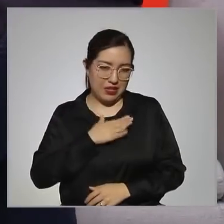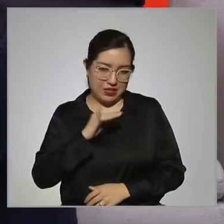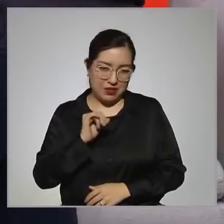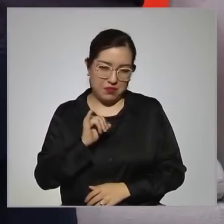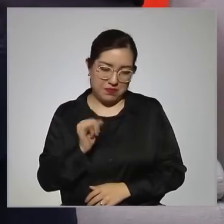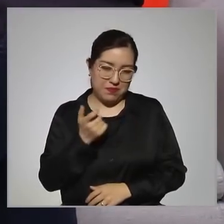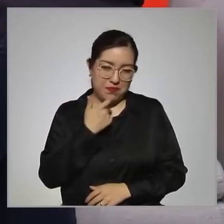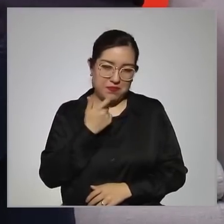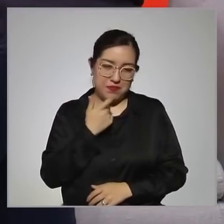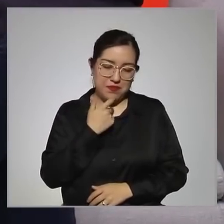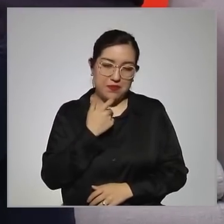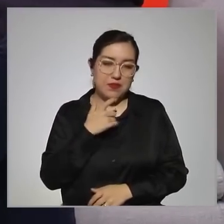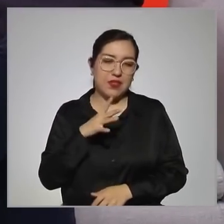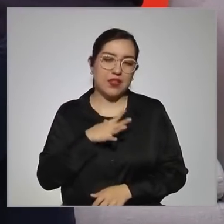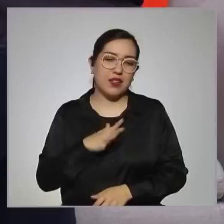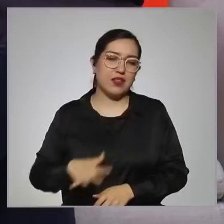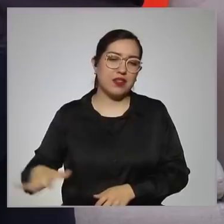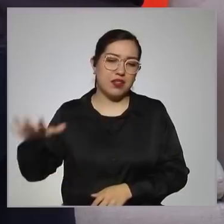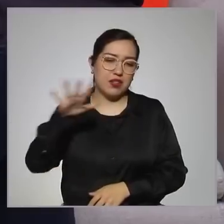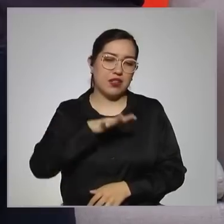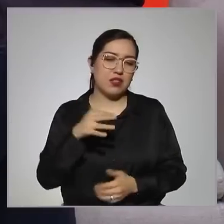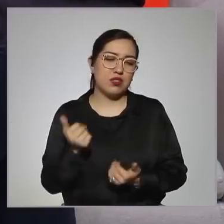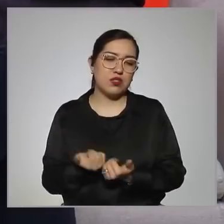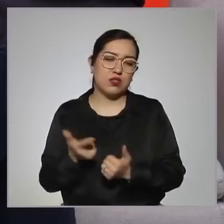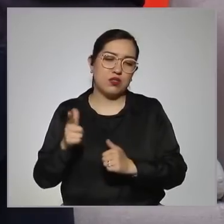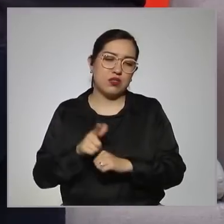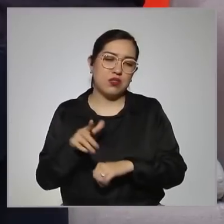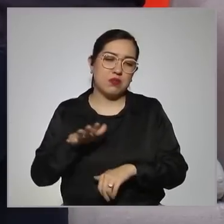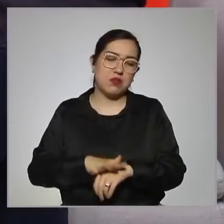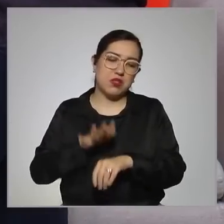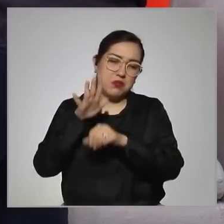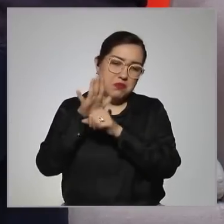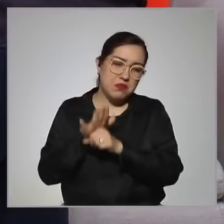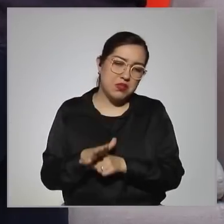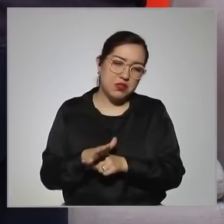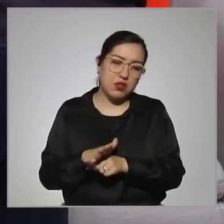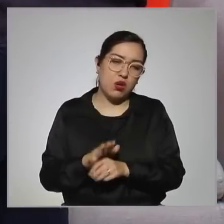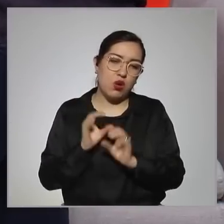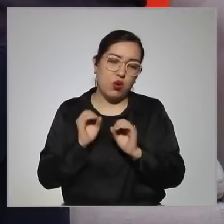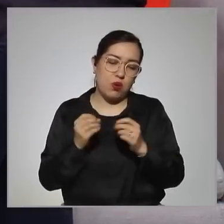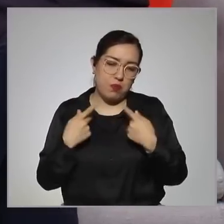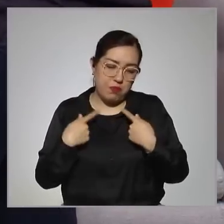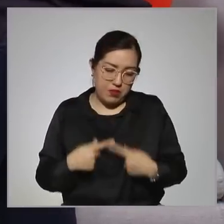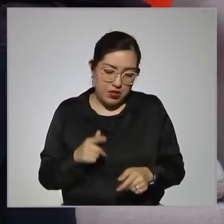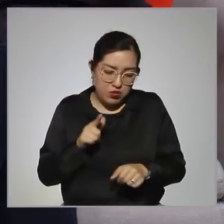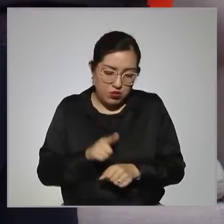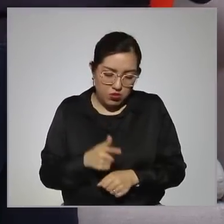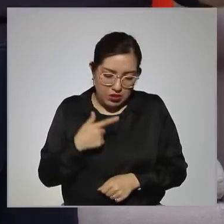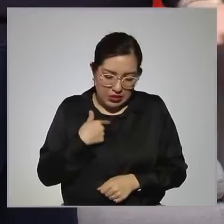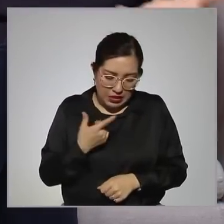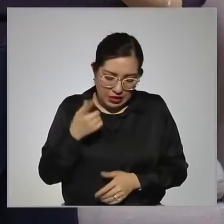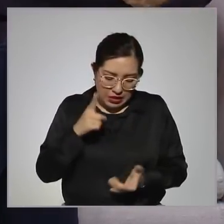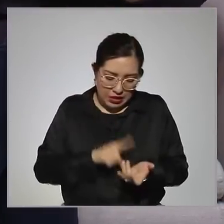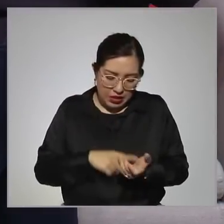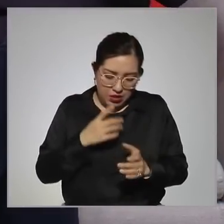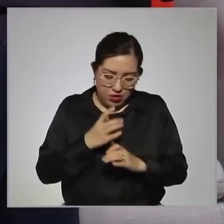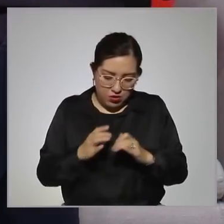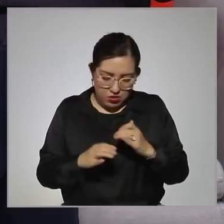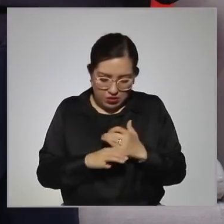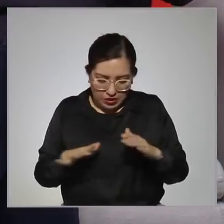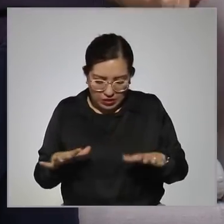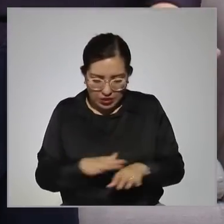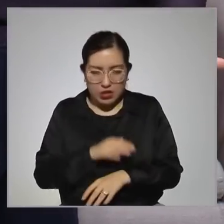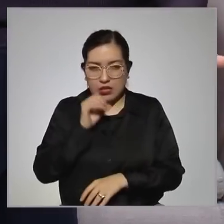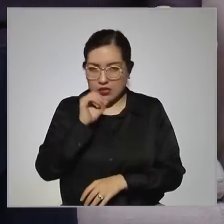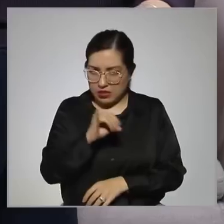que también hay mucha presión social. Hay cosas también, presiones personales que son cambios que sí deberías de hacer,